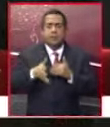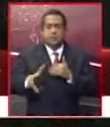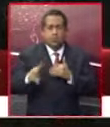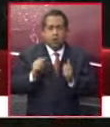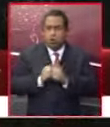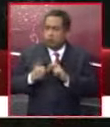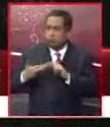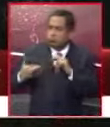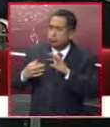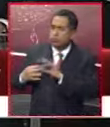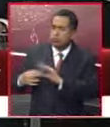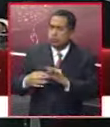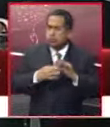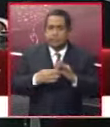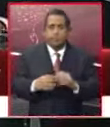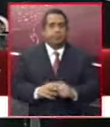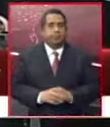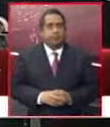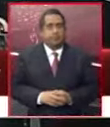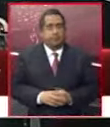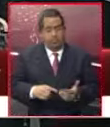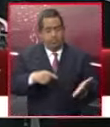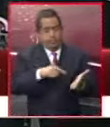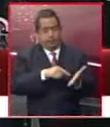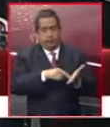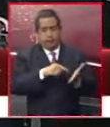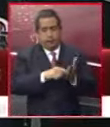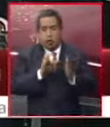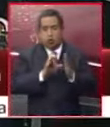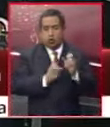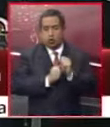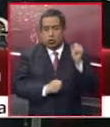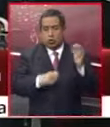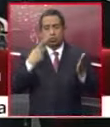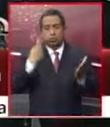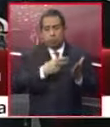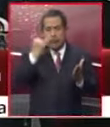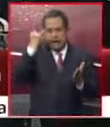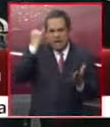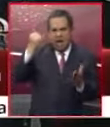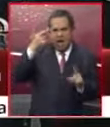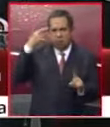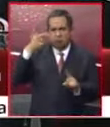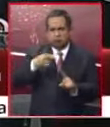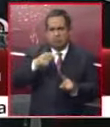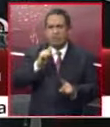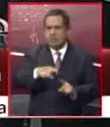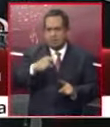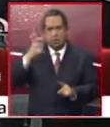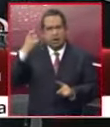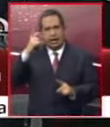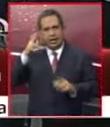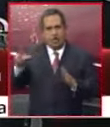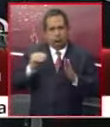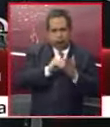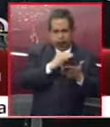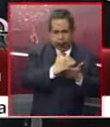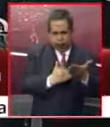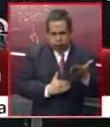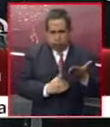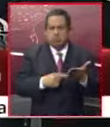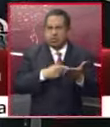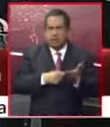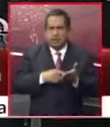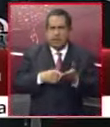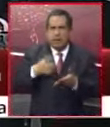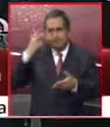de fuerzas. Los principios esenciales de la Constitución de Querétaro definieron